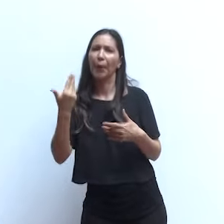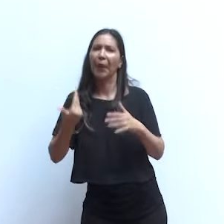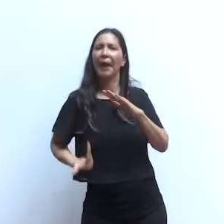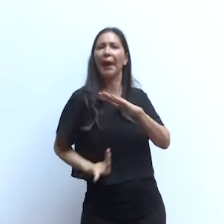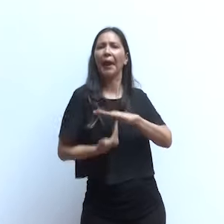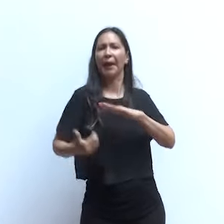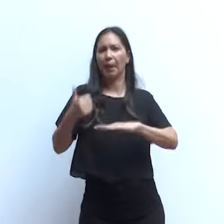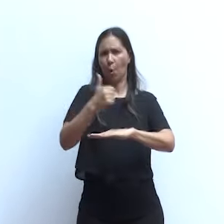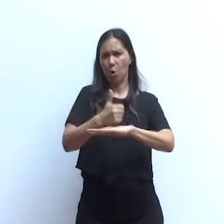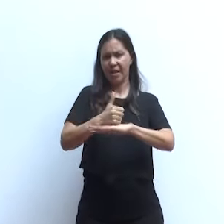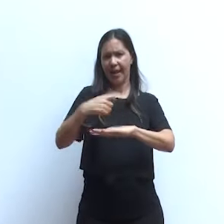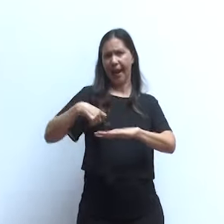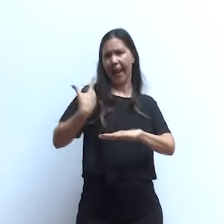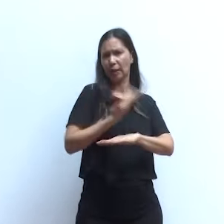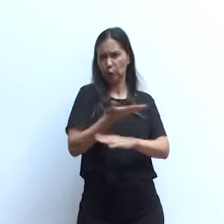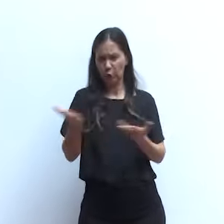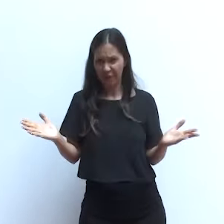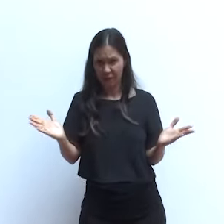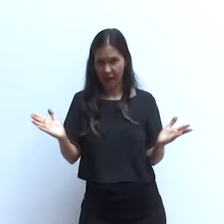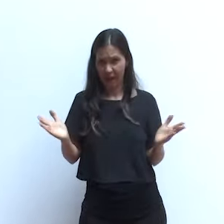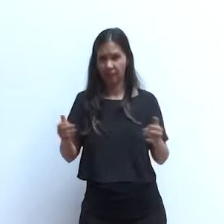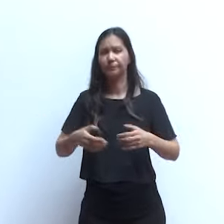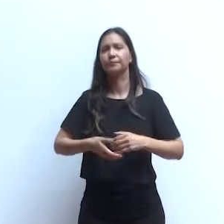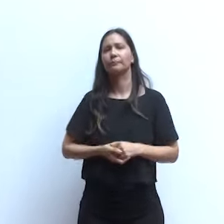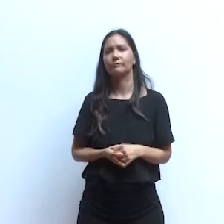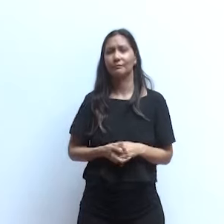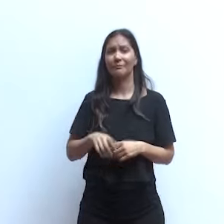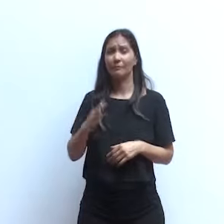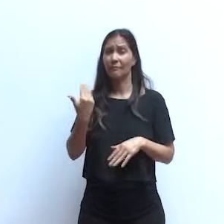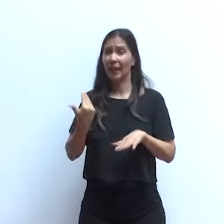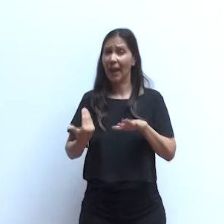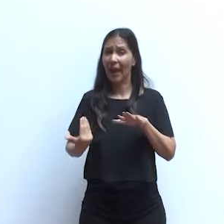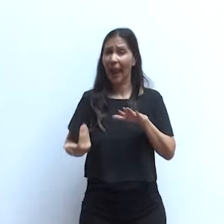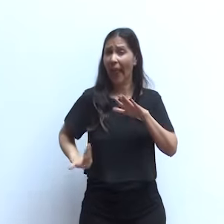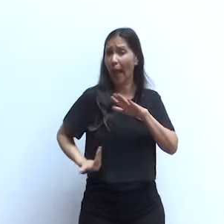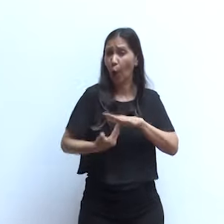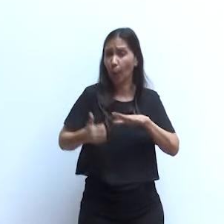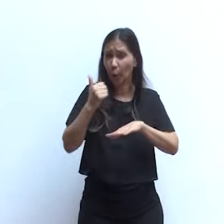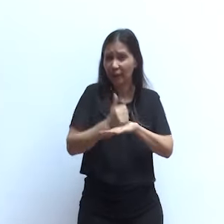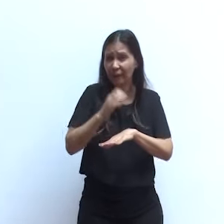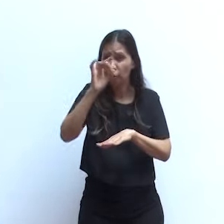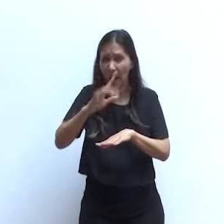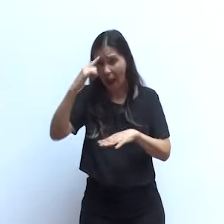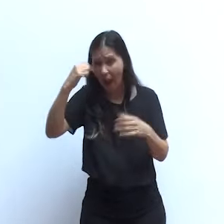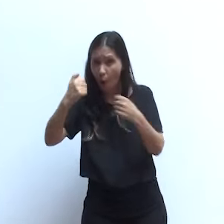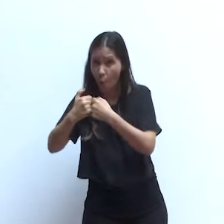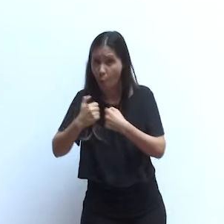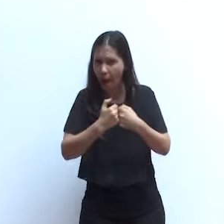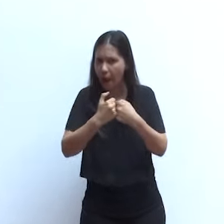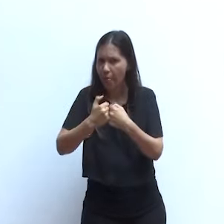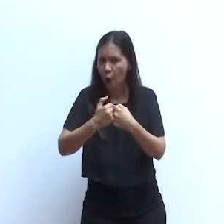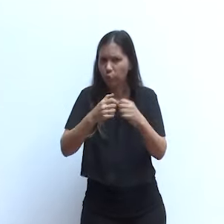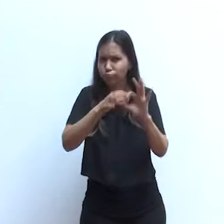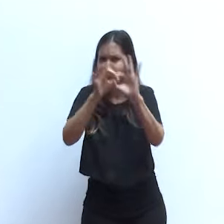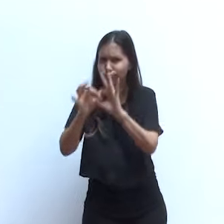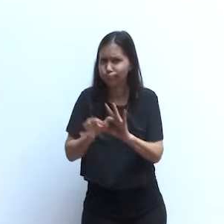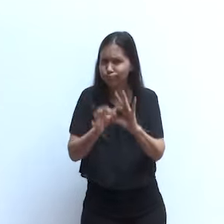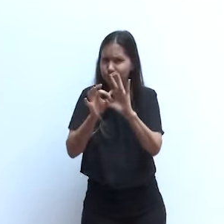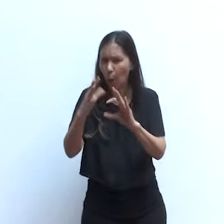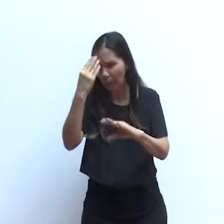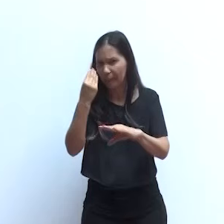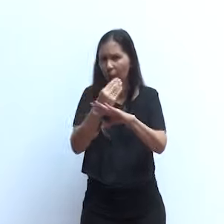política también no porque la hegemonía no no solo implica acuerdos una articulación sobre la representación